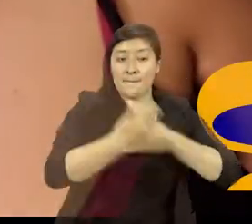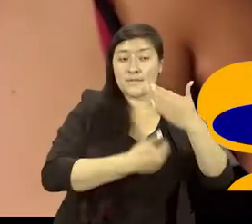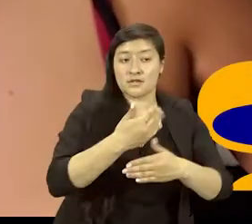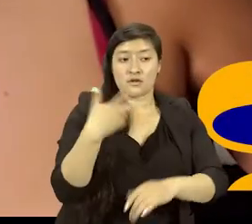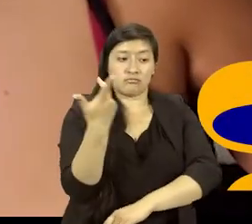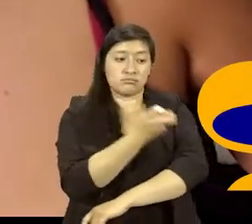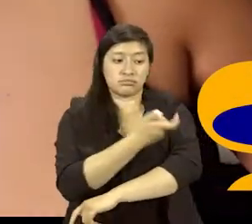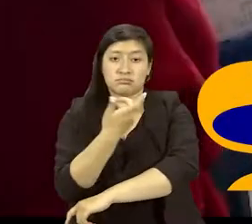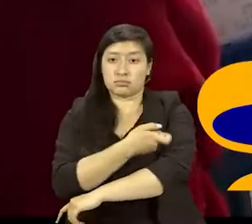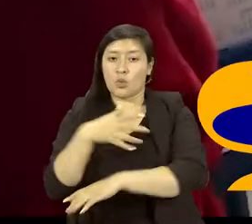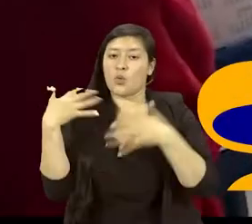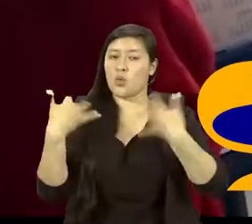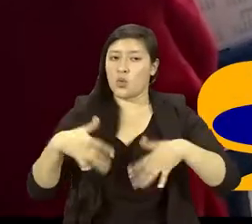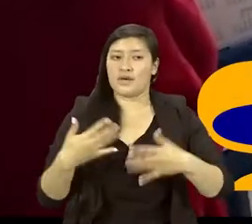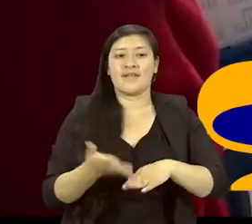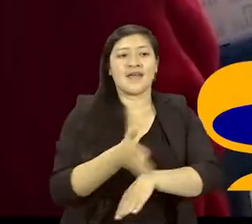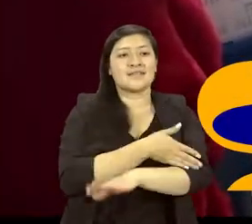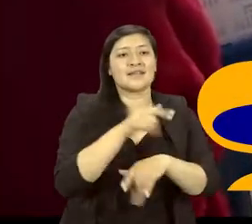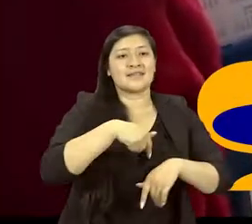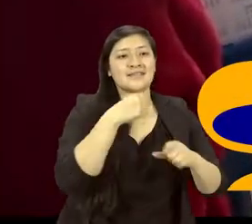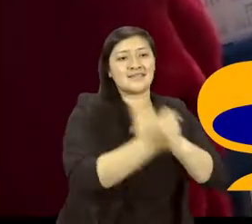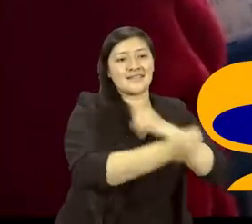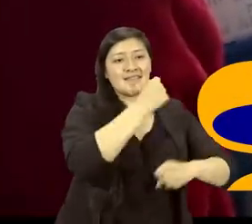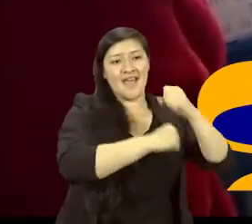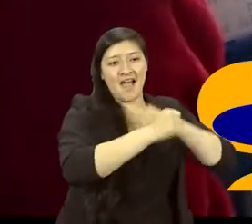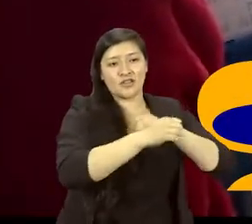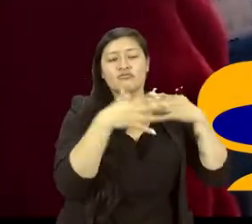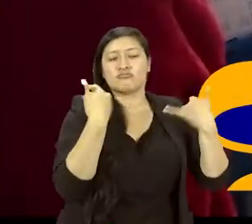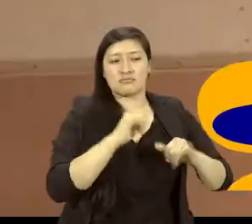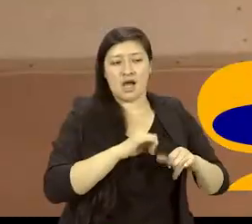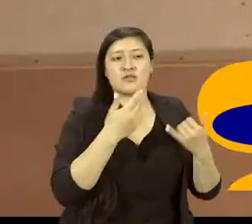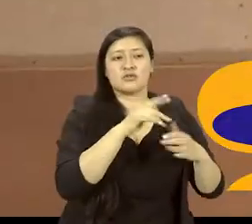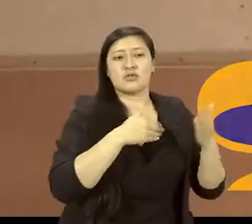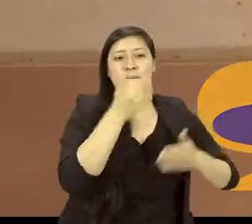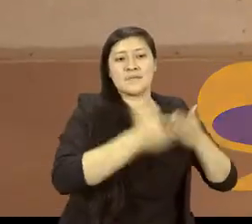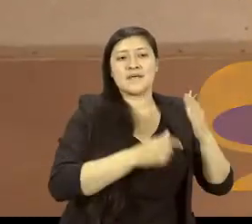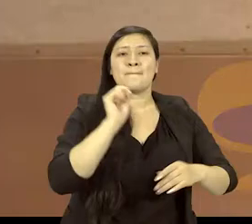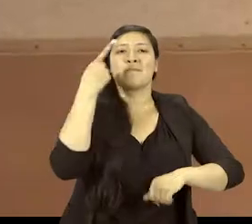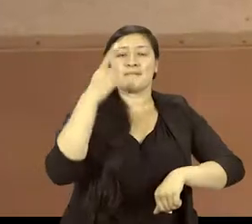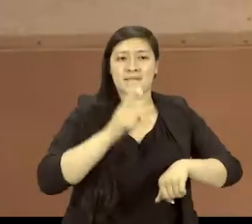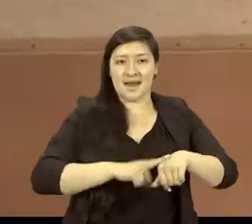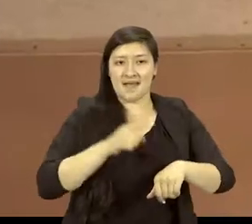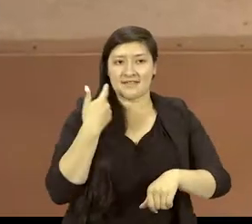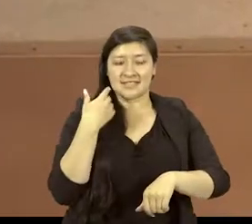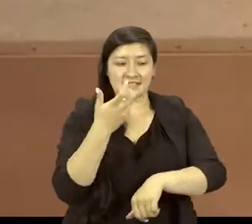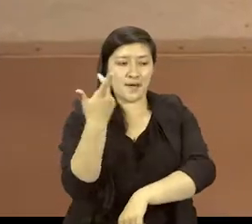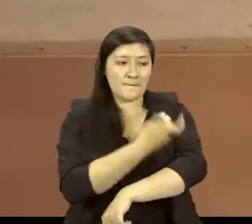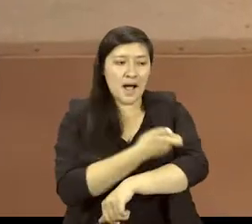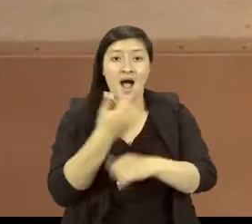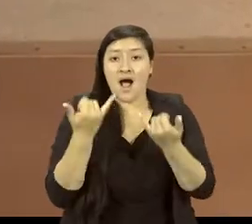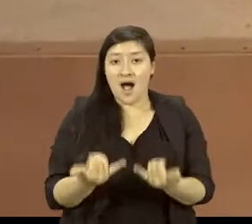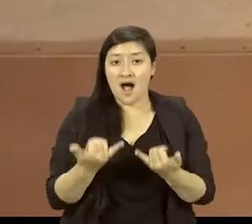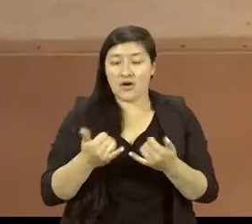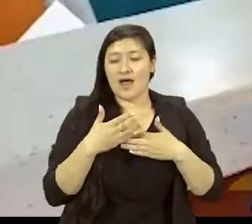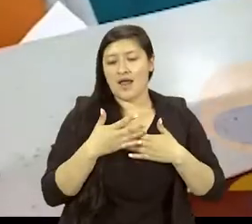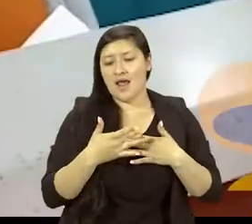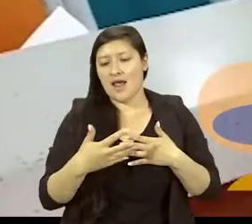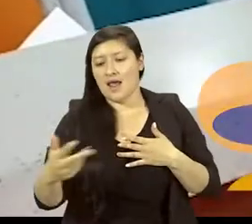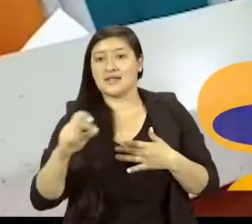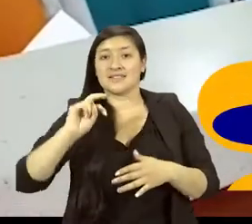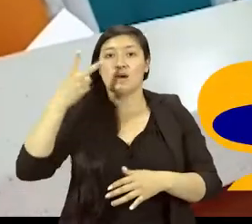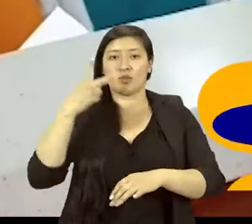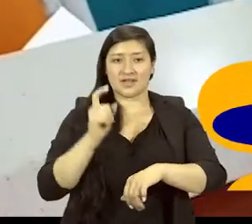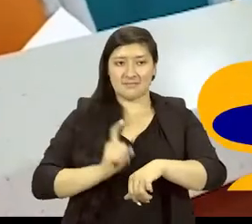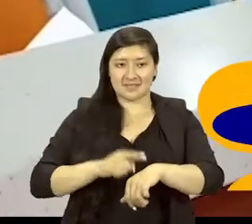El proceso de vacunación se ha venido efectuando desde inicios de este año, iniciando con la primera dosis. Al momento llevamos